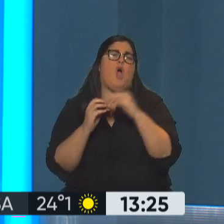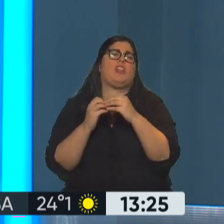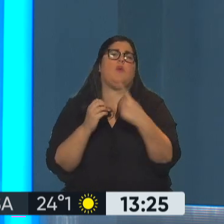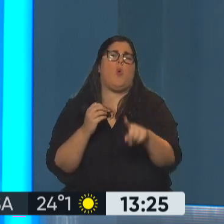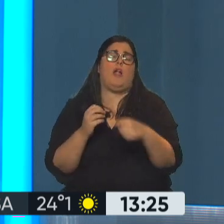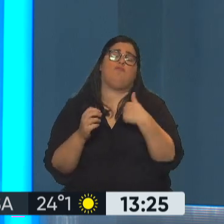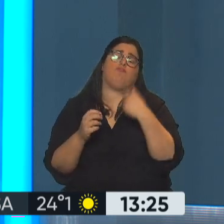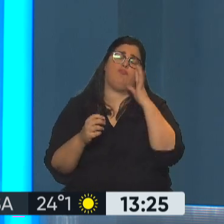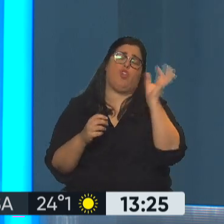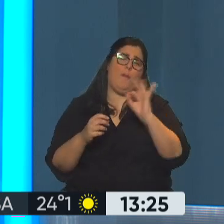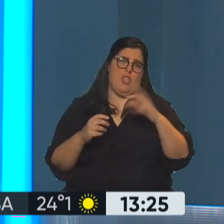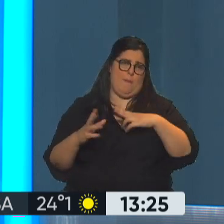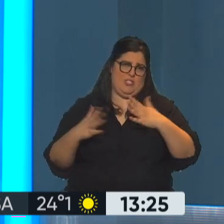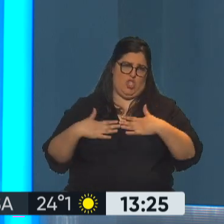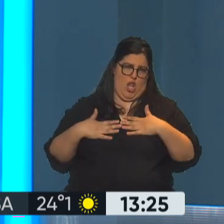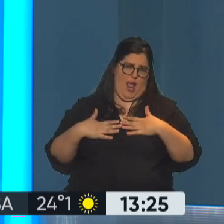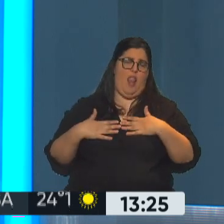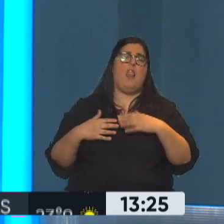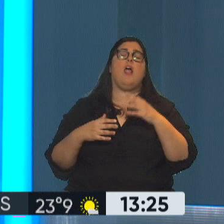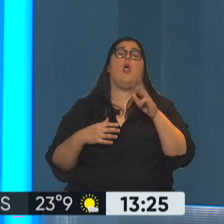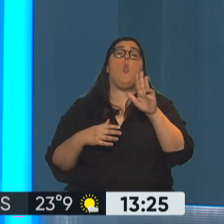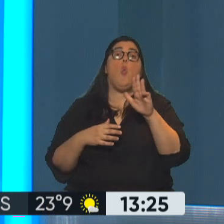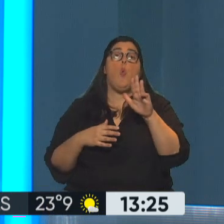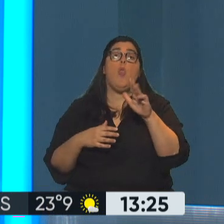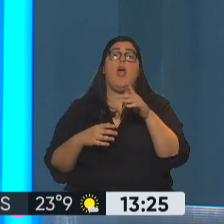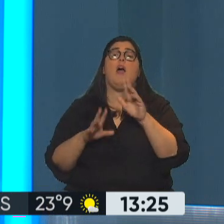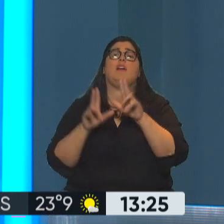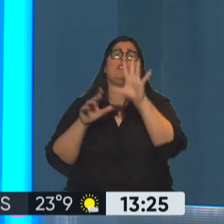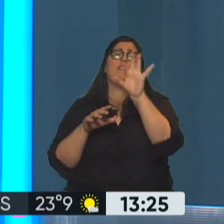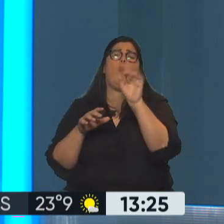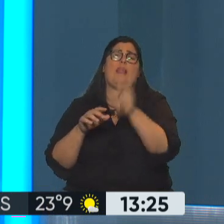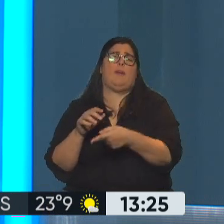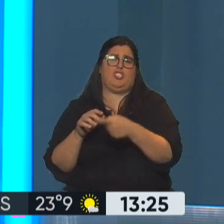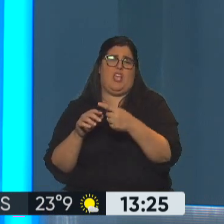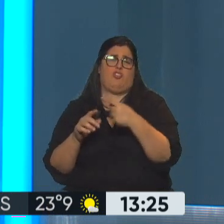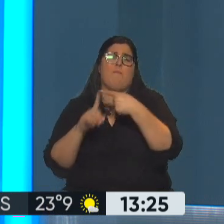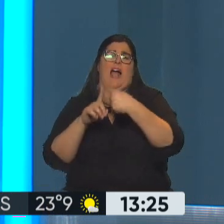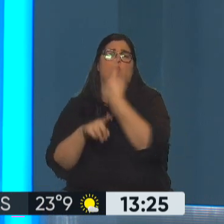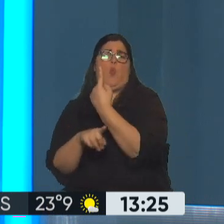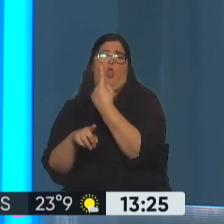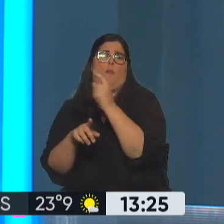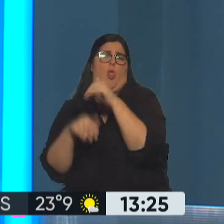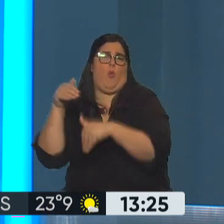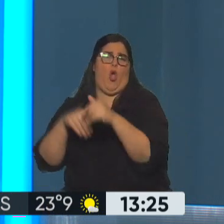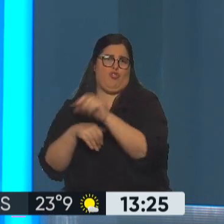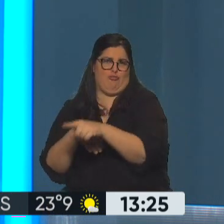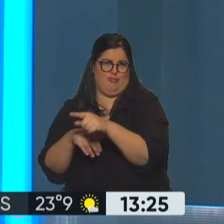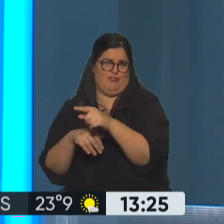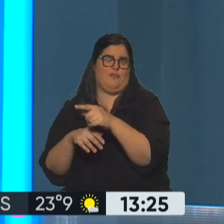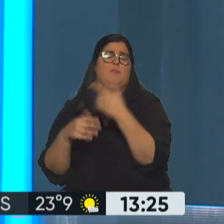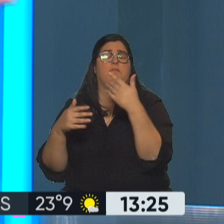Lula está en las orillas del 50% de los votos, 50% más 1. ¿Qué podría pasar? Las